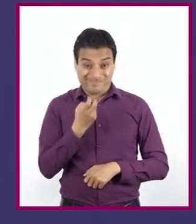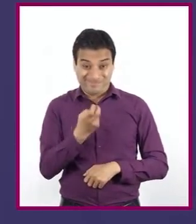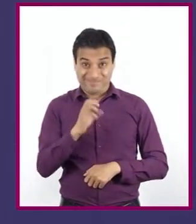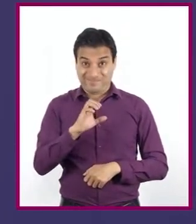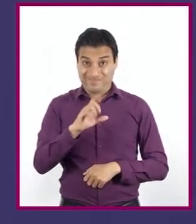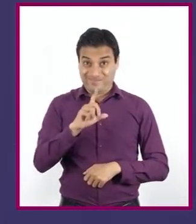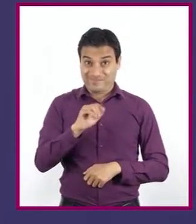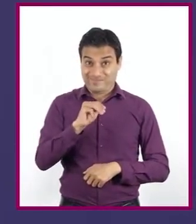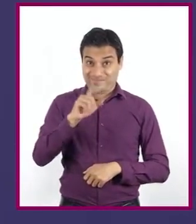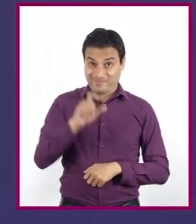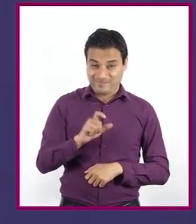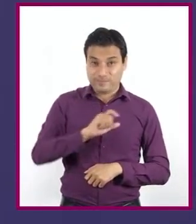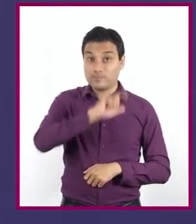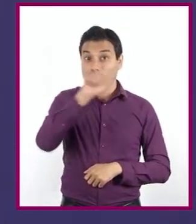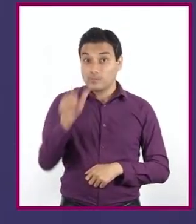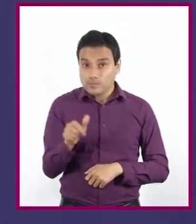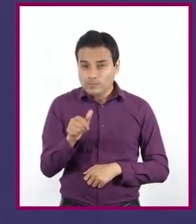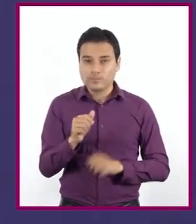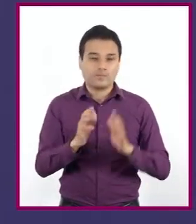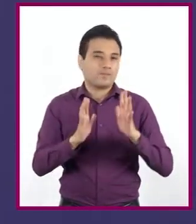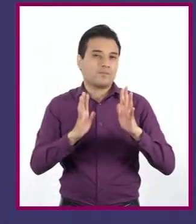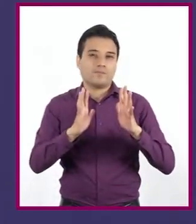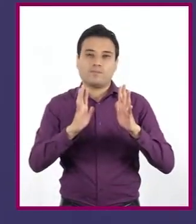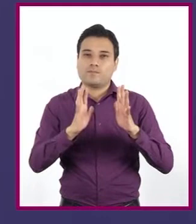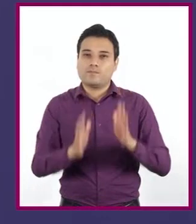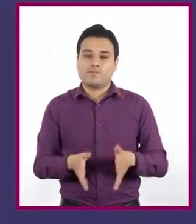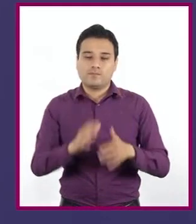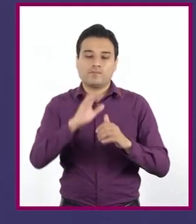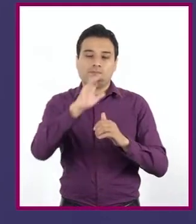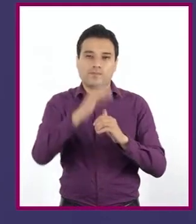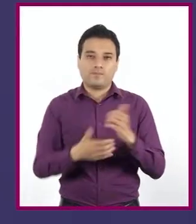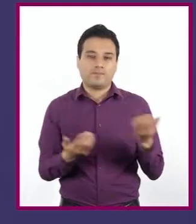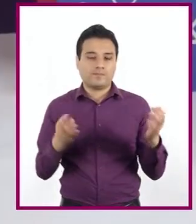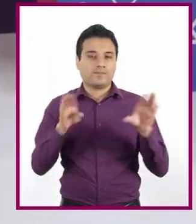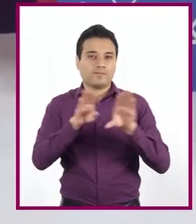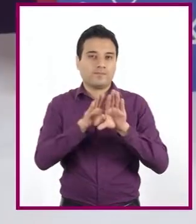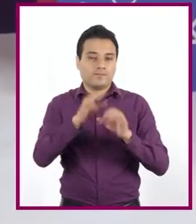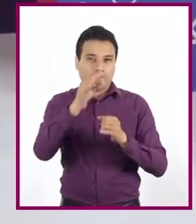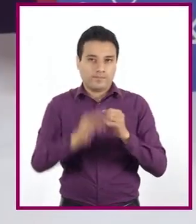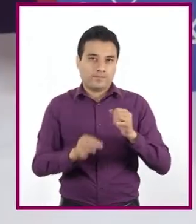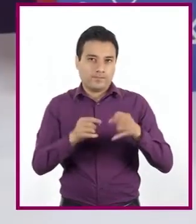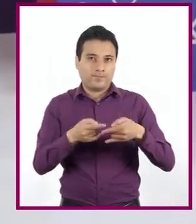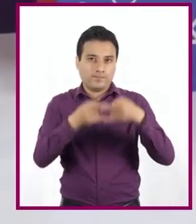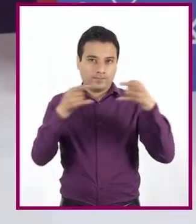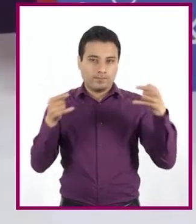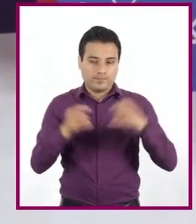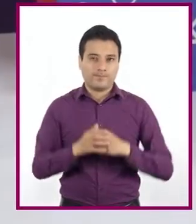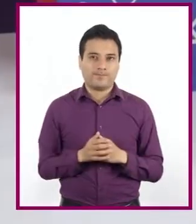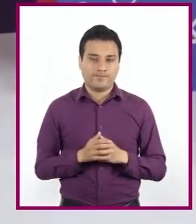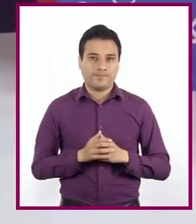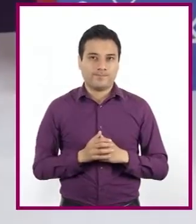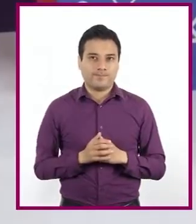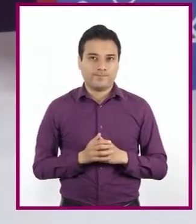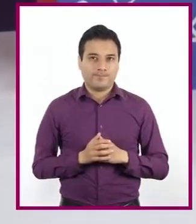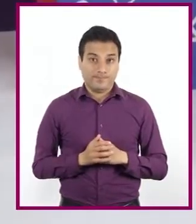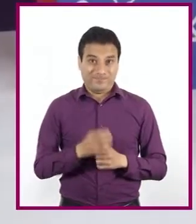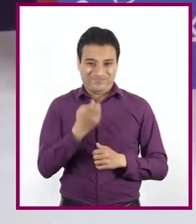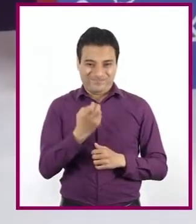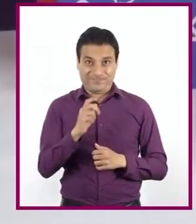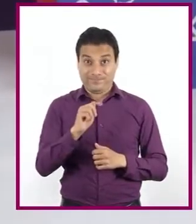da pie al desenlace de una obra. Nos conduce al final de la trama. Para examinar mejor este aspecto llamado